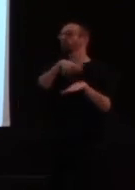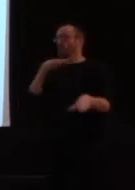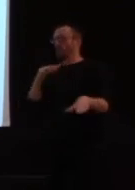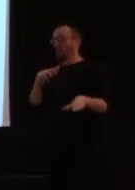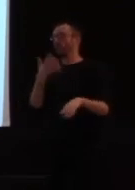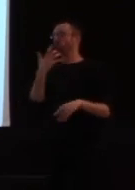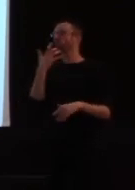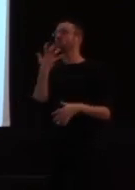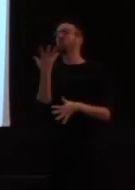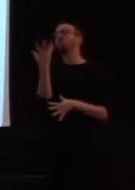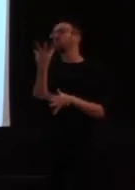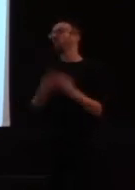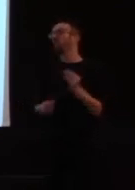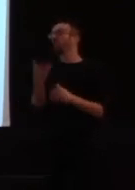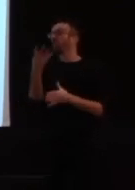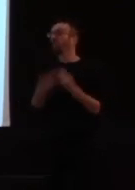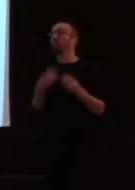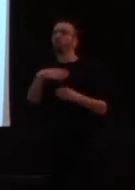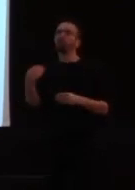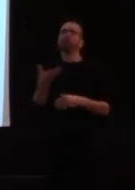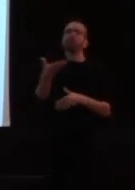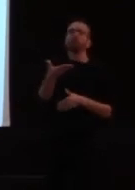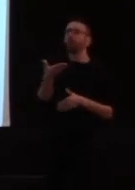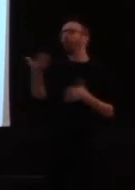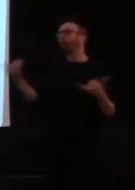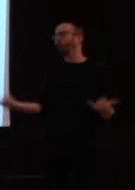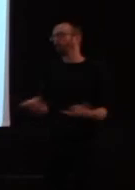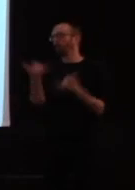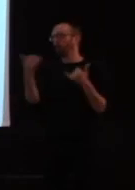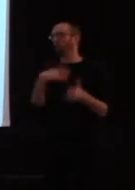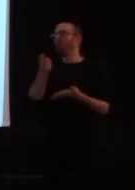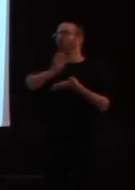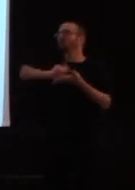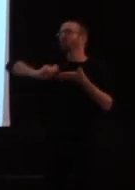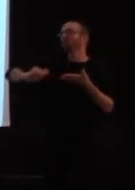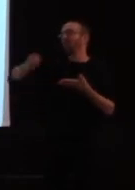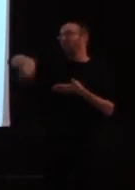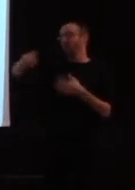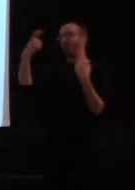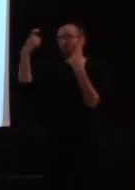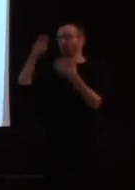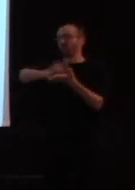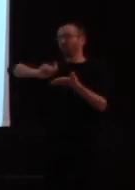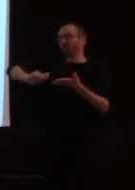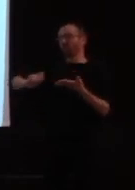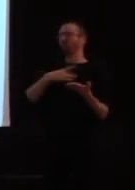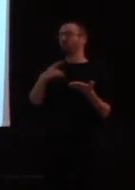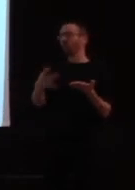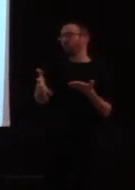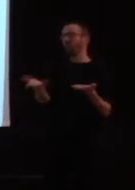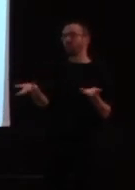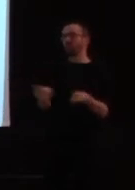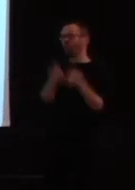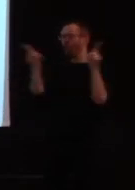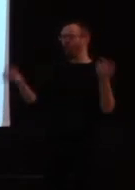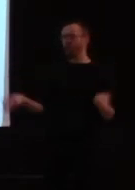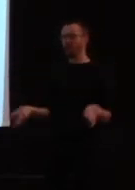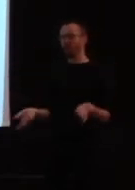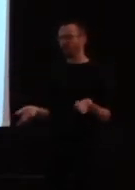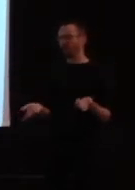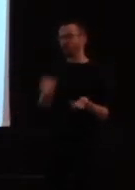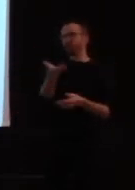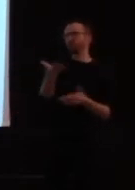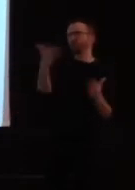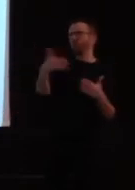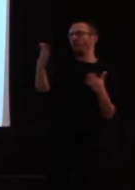una falta, puede ser una falta importante o no. No todas las faltas tienen el mismo valor. Las hay que son muy relevantes y las hay que no. Pues tenemos esta concepción